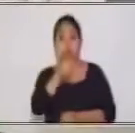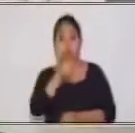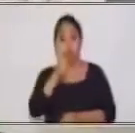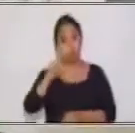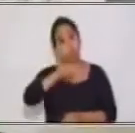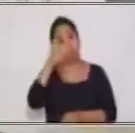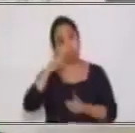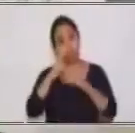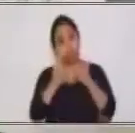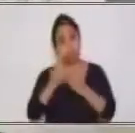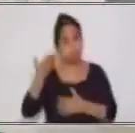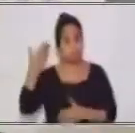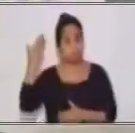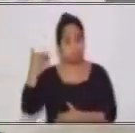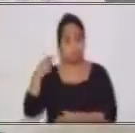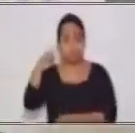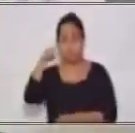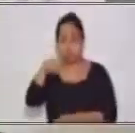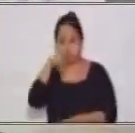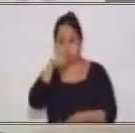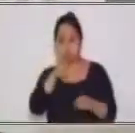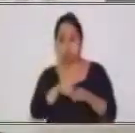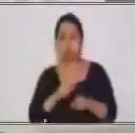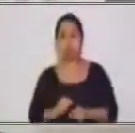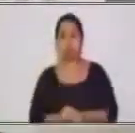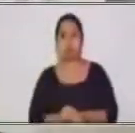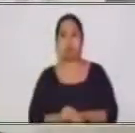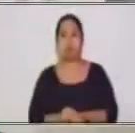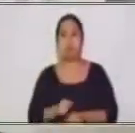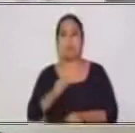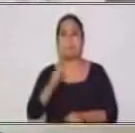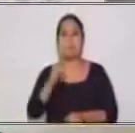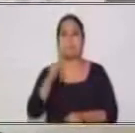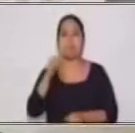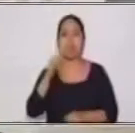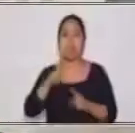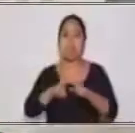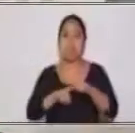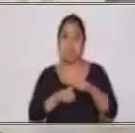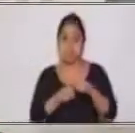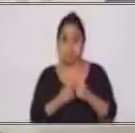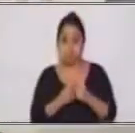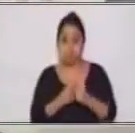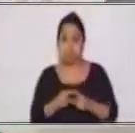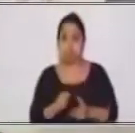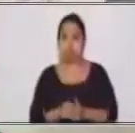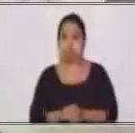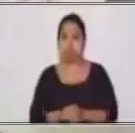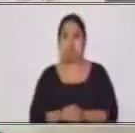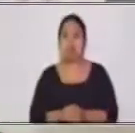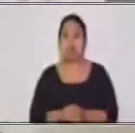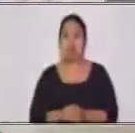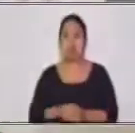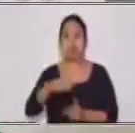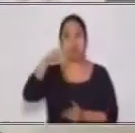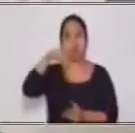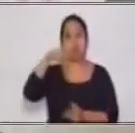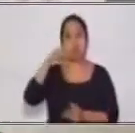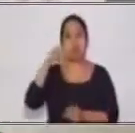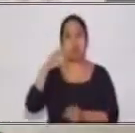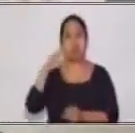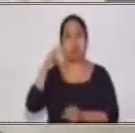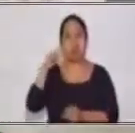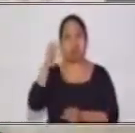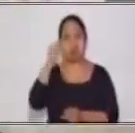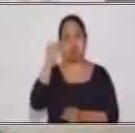clases anteriores. Y aquí podemos principiar que en el neoclasicismo surge ya el periodismo hasta la actualidad que